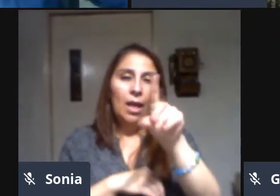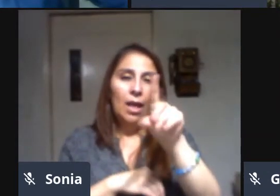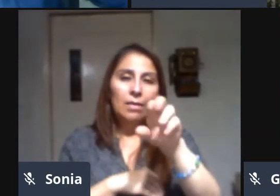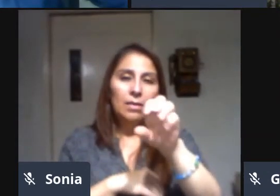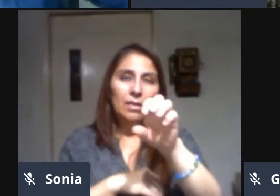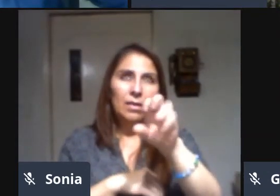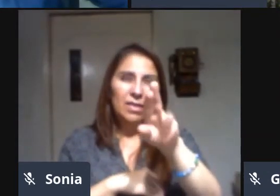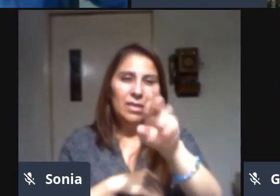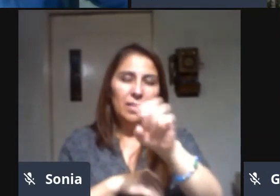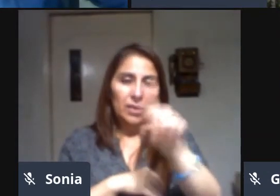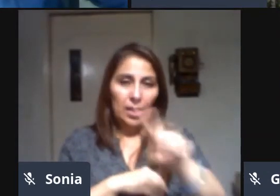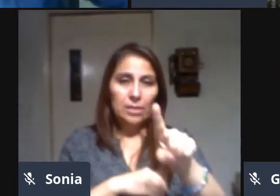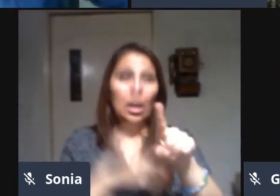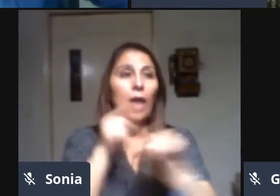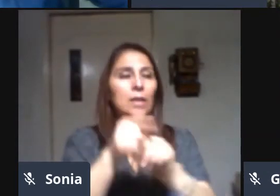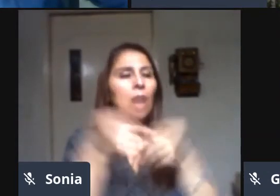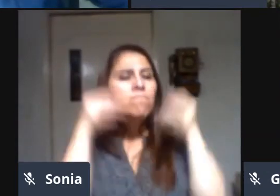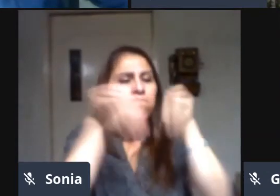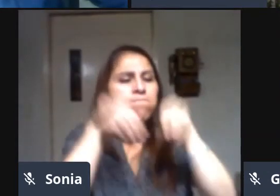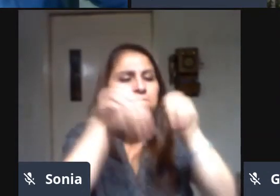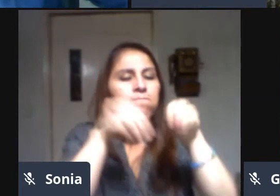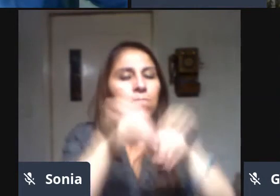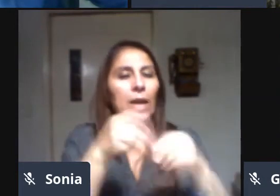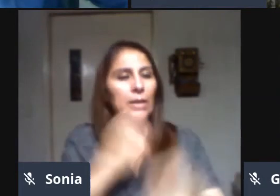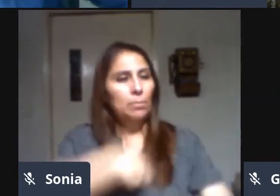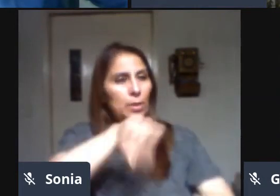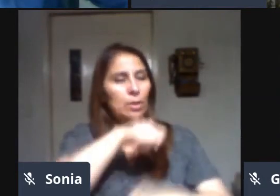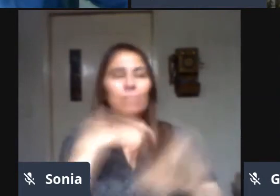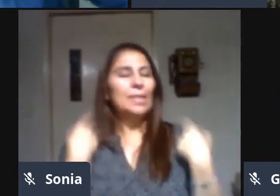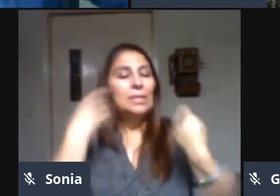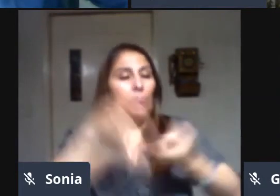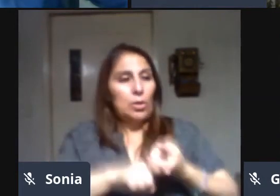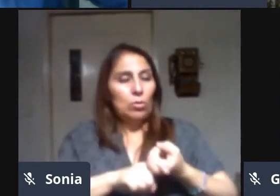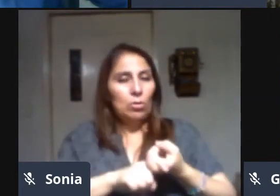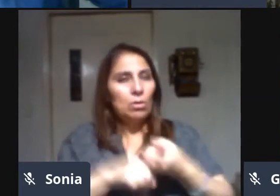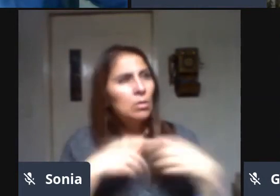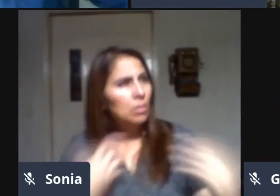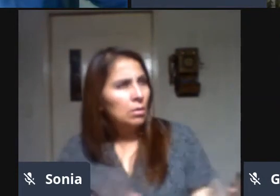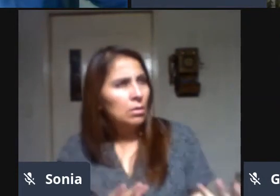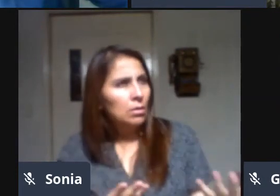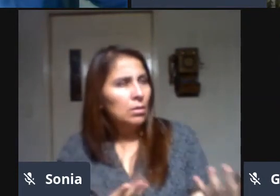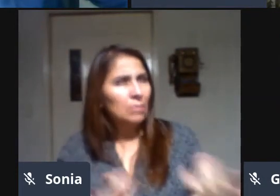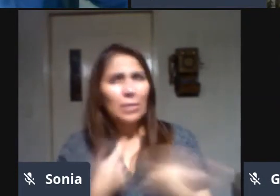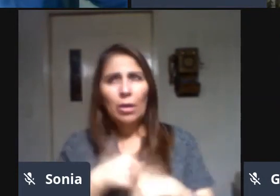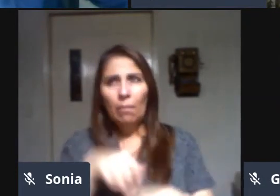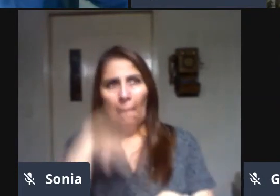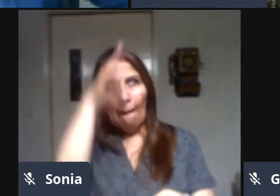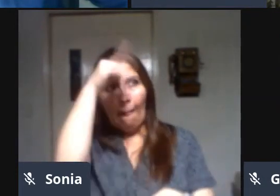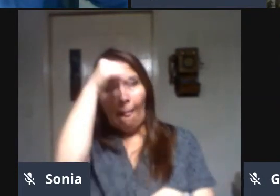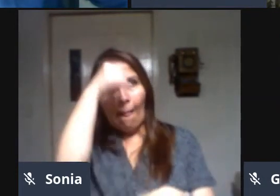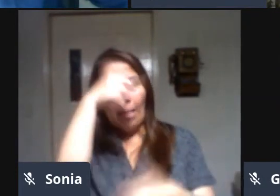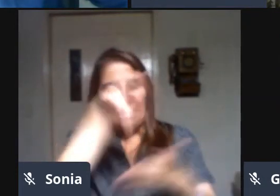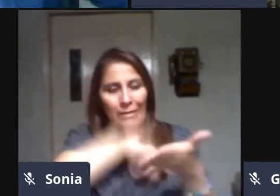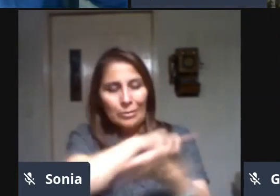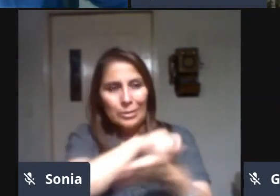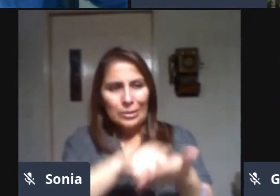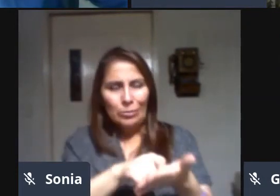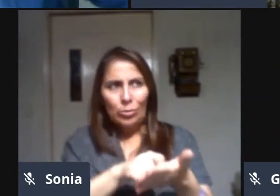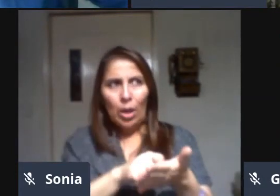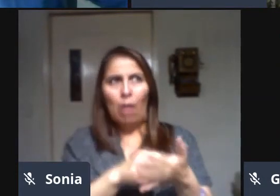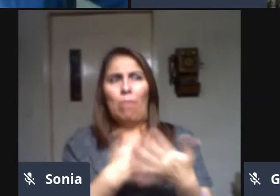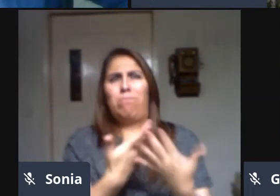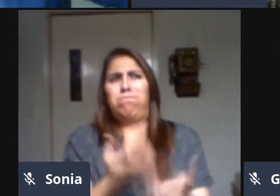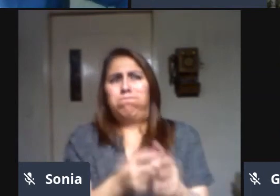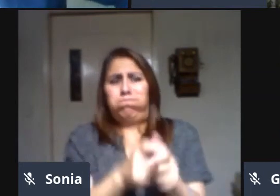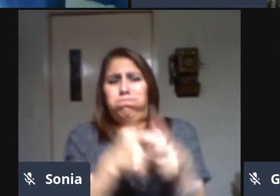alfabetizar en español cuando ni siquiera eran en español y los índices de analfabetismo en san andrés son elevadísimos claros no en